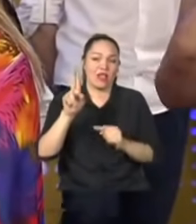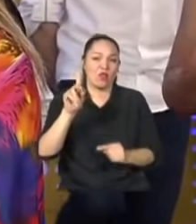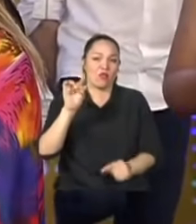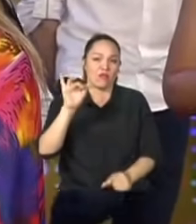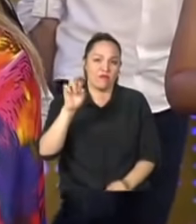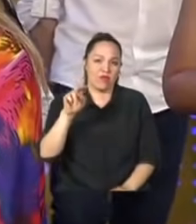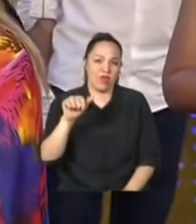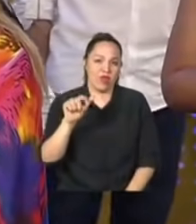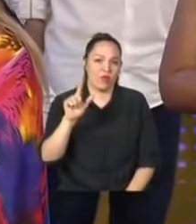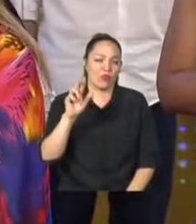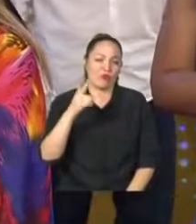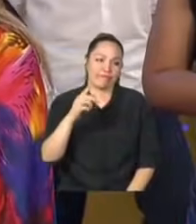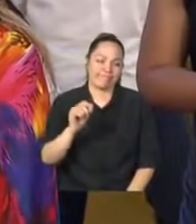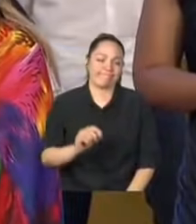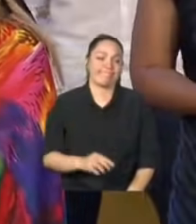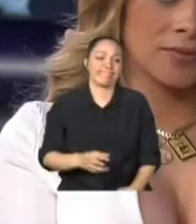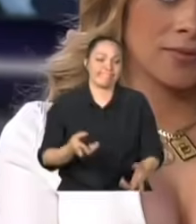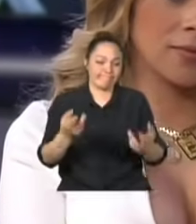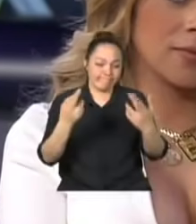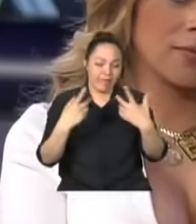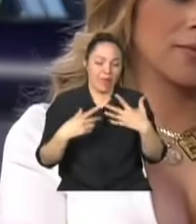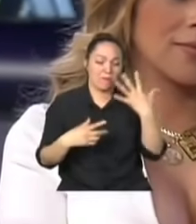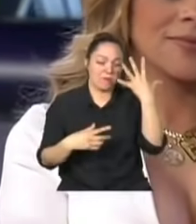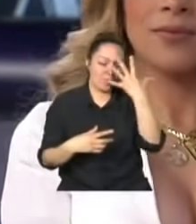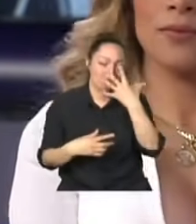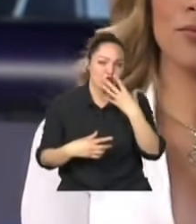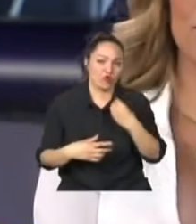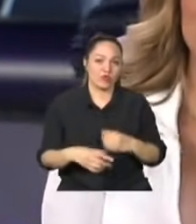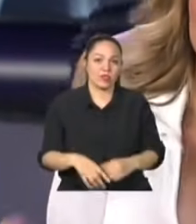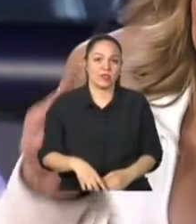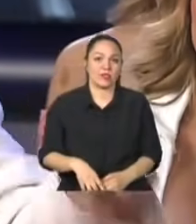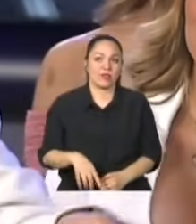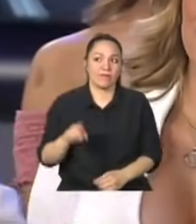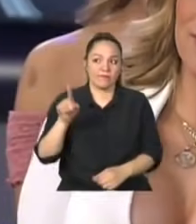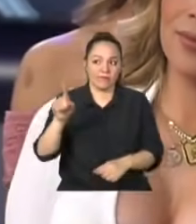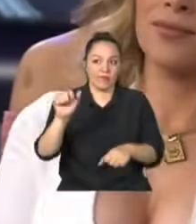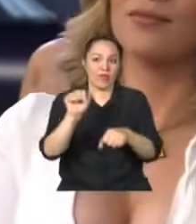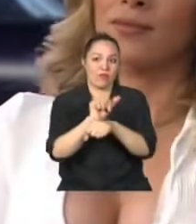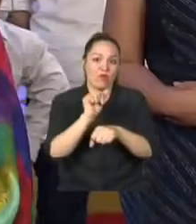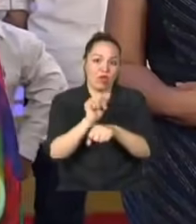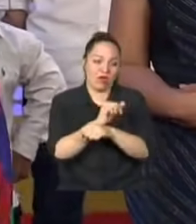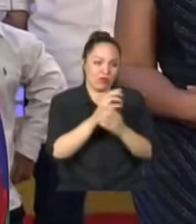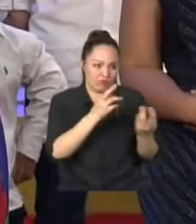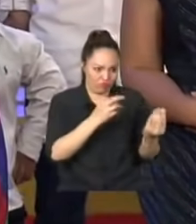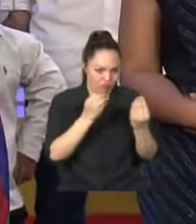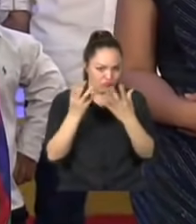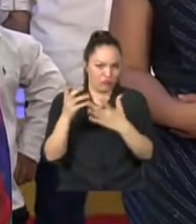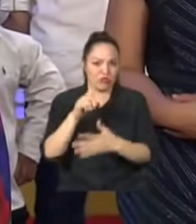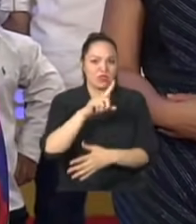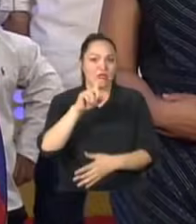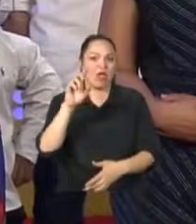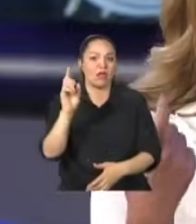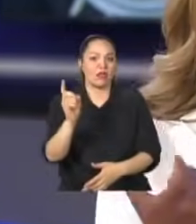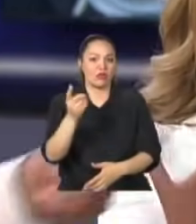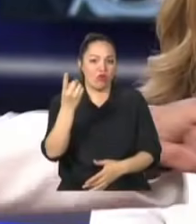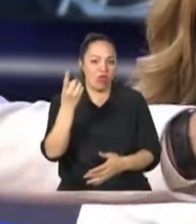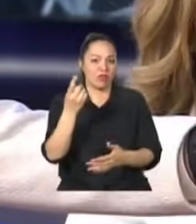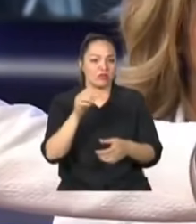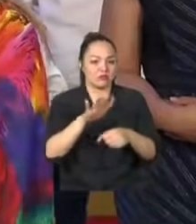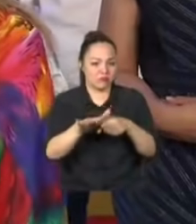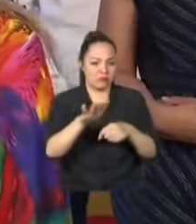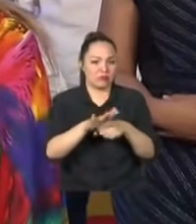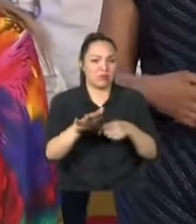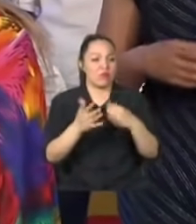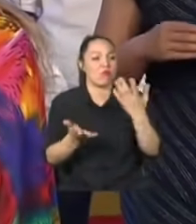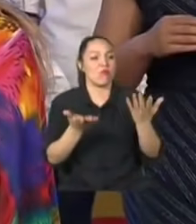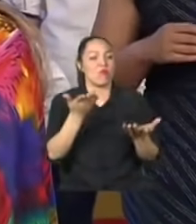chaval, tiene razón. Pues bueno. Un carrazo y en dólares. Y en dólares. ¿Sí o no, Ludivina?